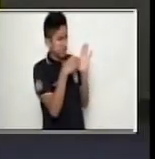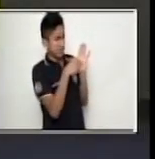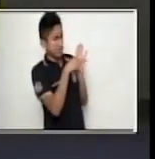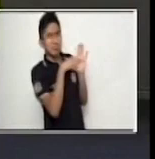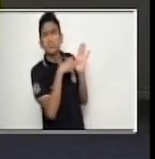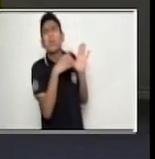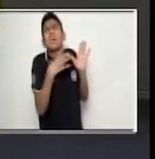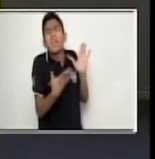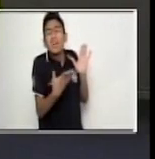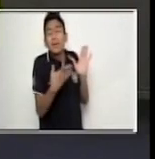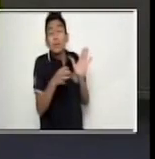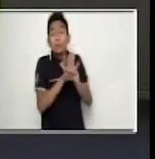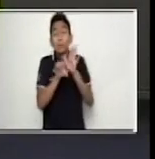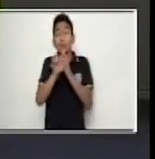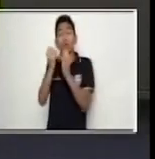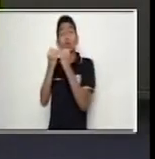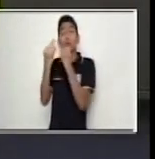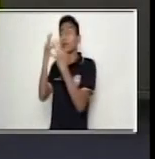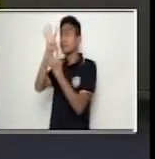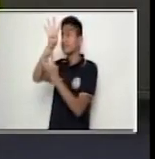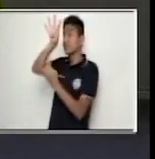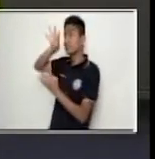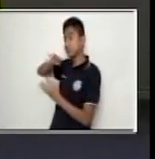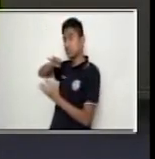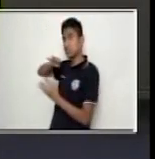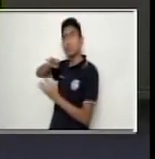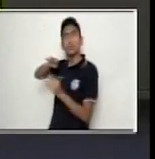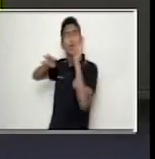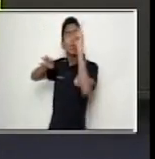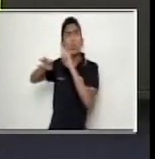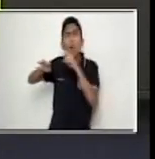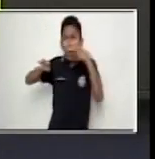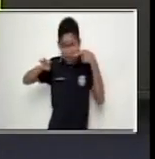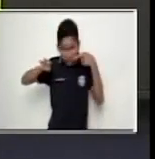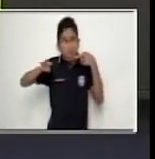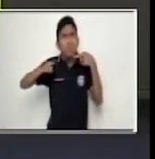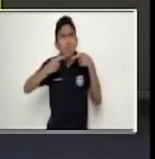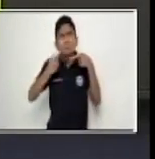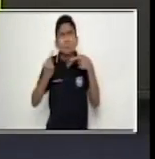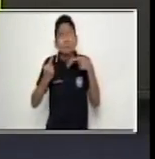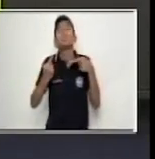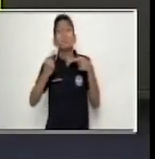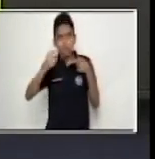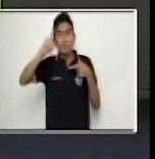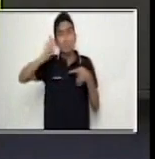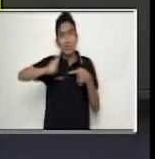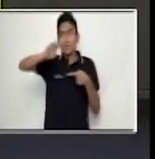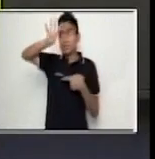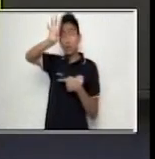operación básica debes realizar. En este caso, es la resta y es un guión.